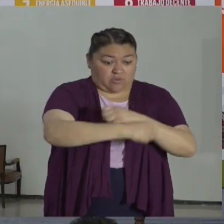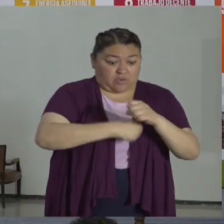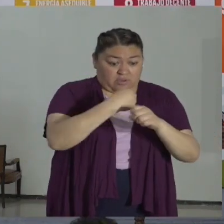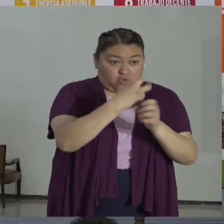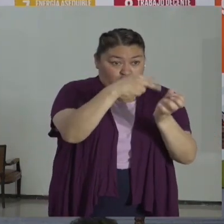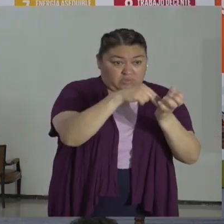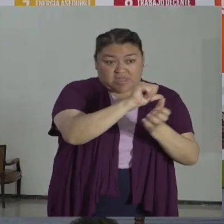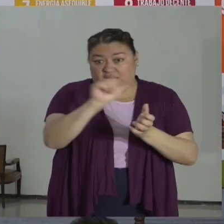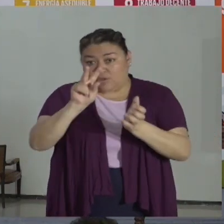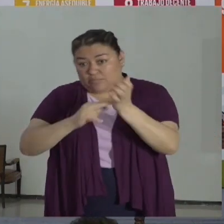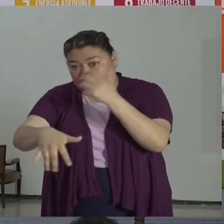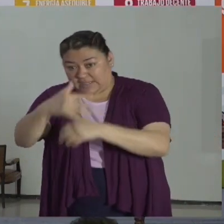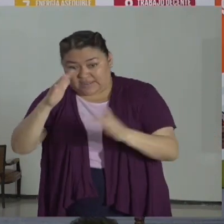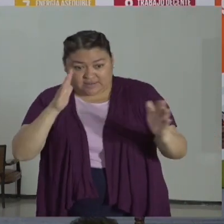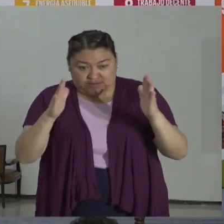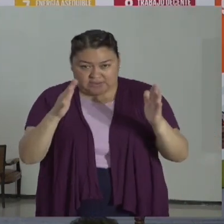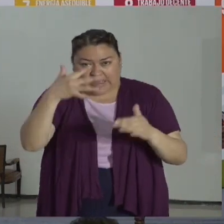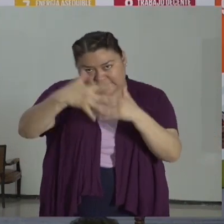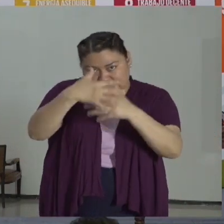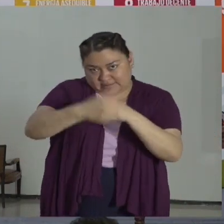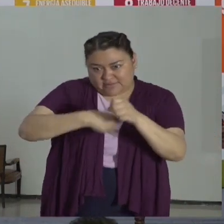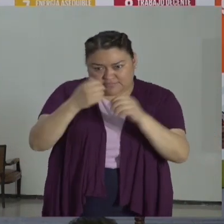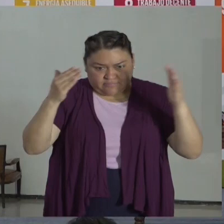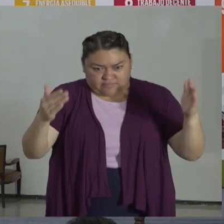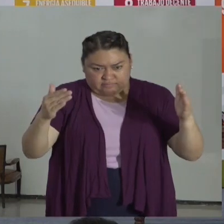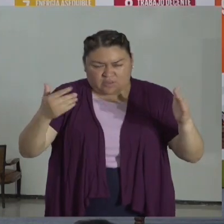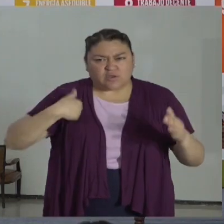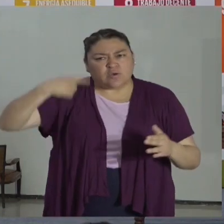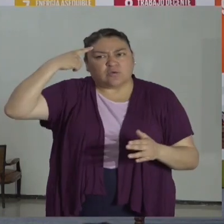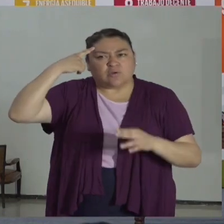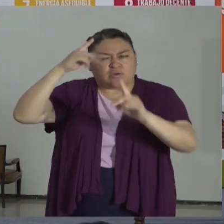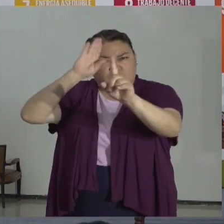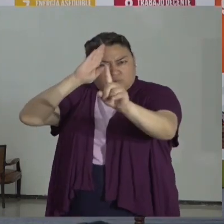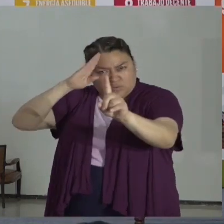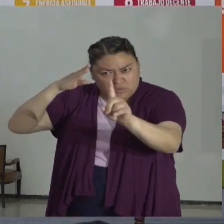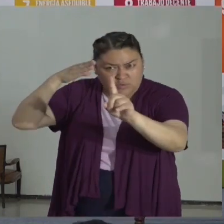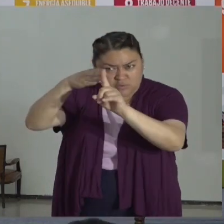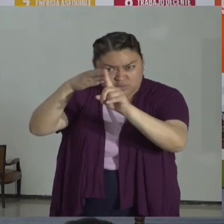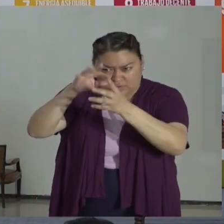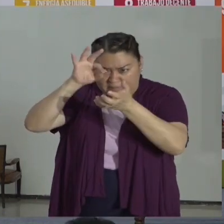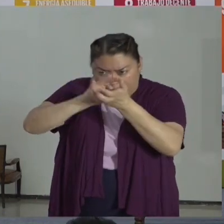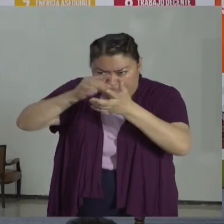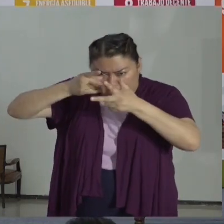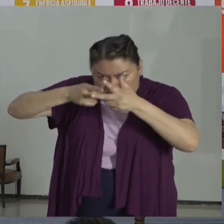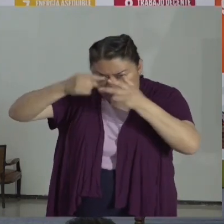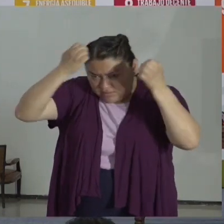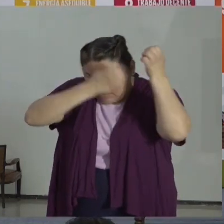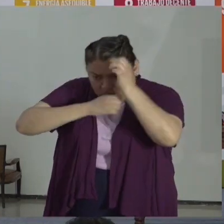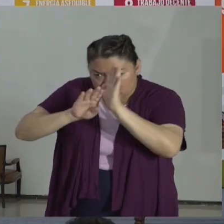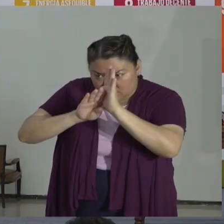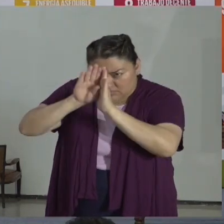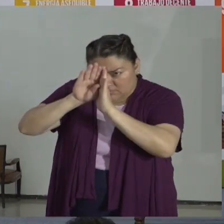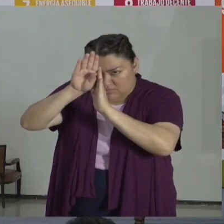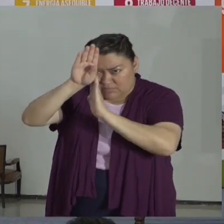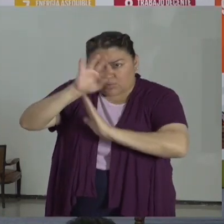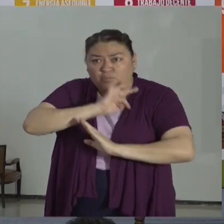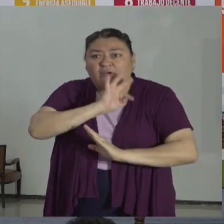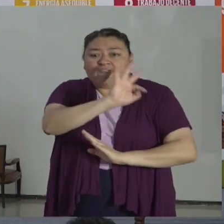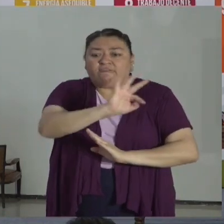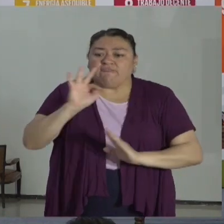de programa del PNUD en Angola. Antonio Molpeceres comenzó su carrera en el